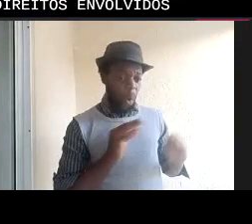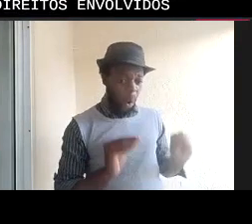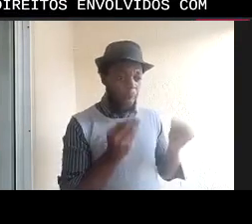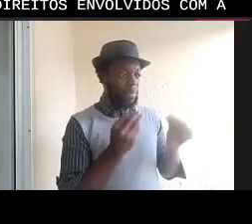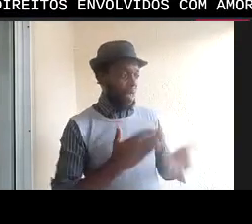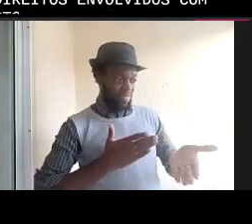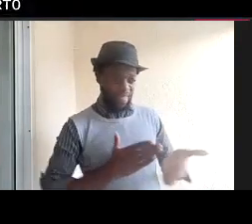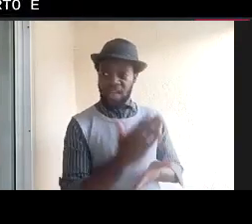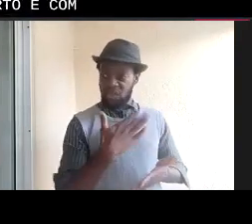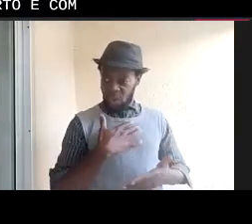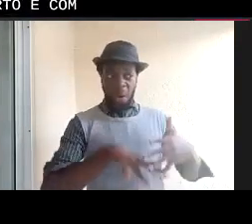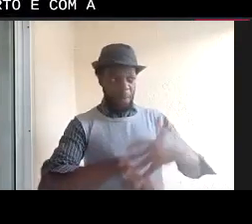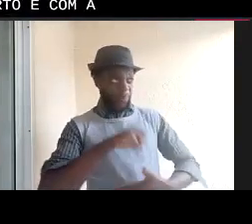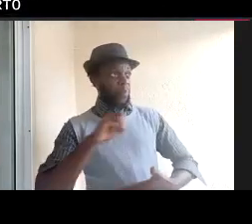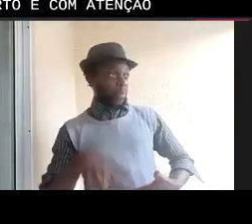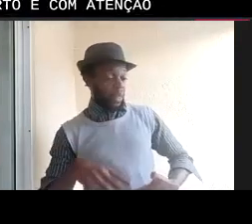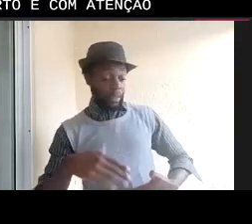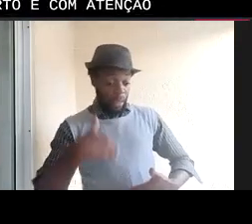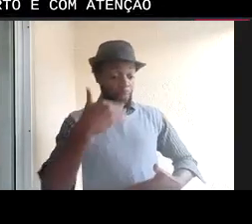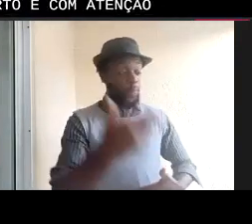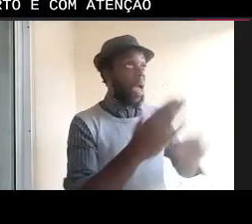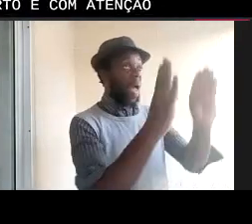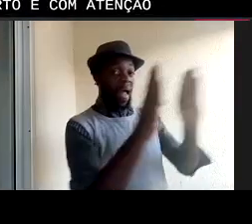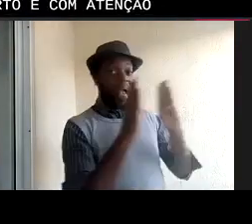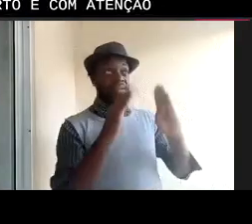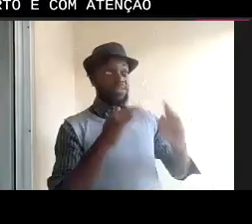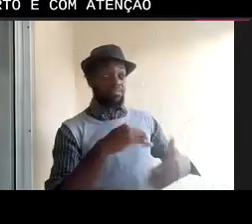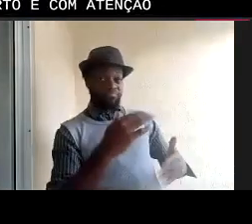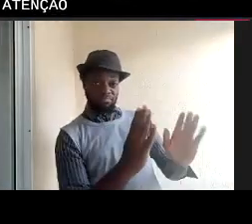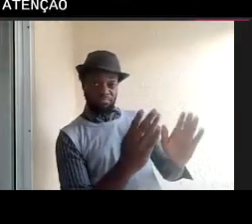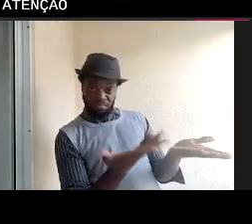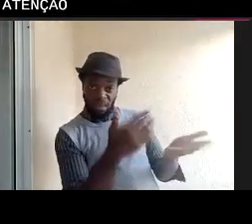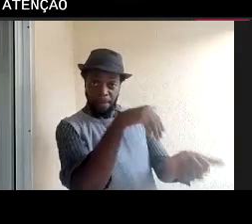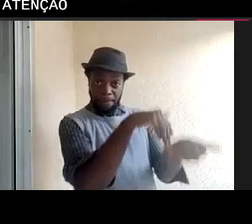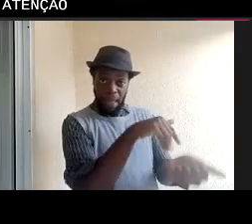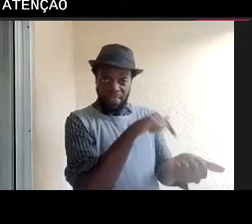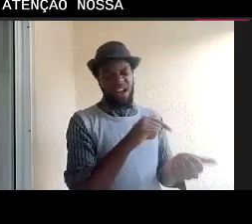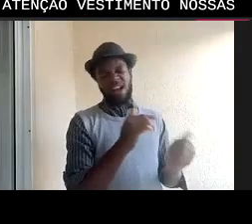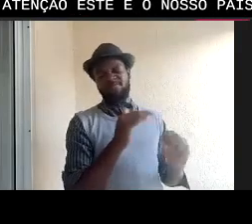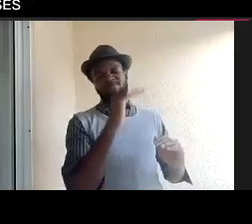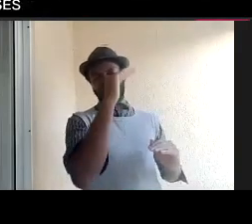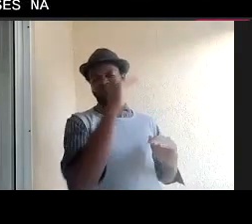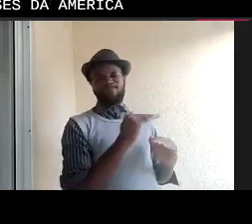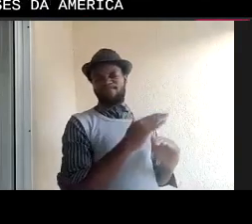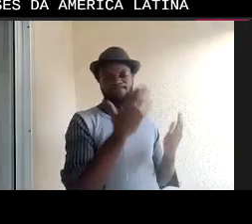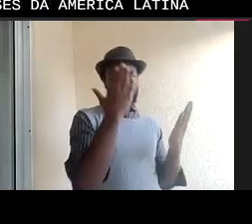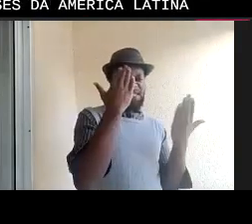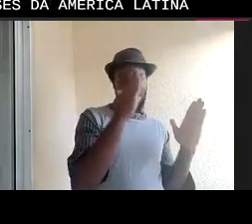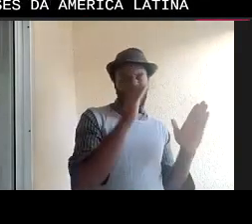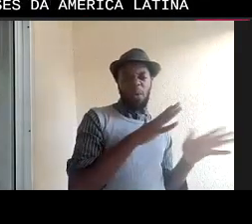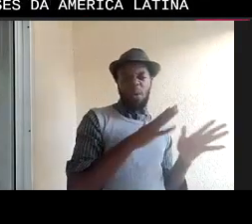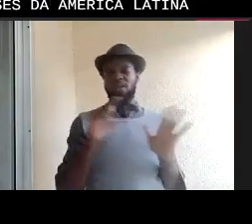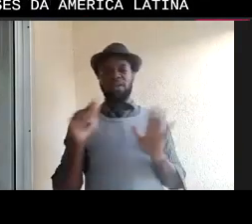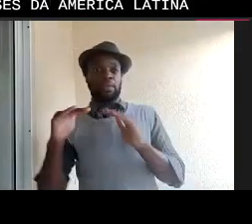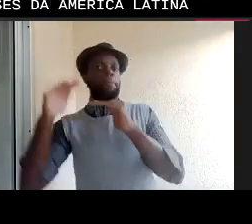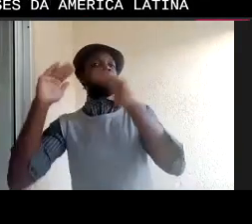atención post-aborto. Desgraciadamente en nuestros países de América Latina, pues el aborto no